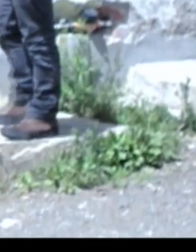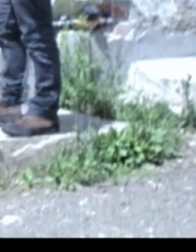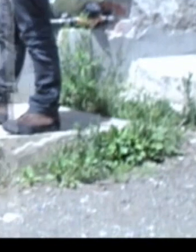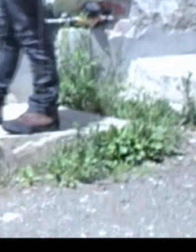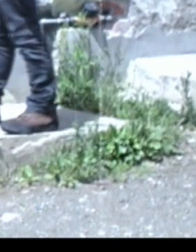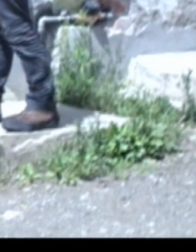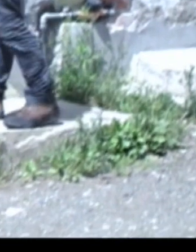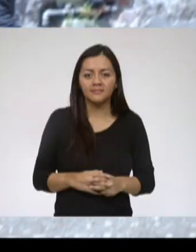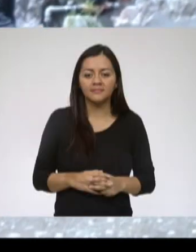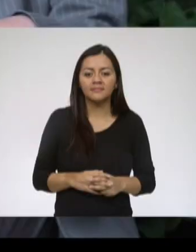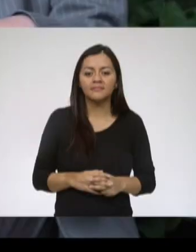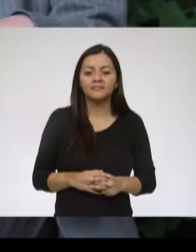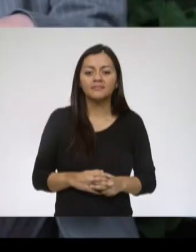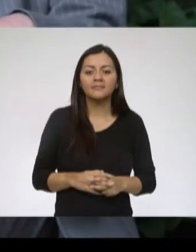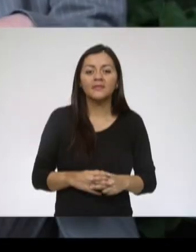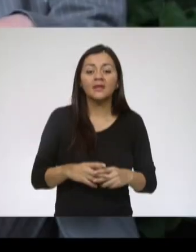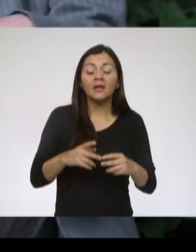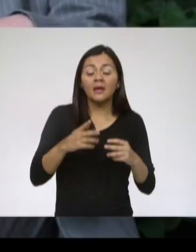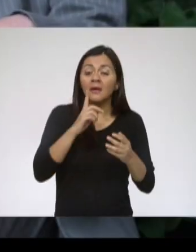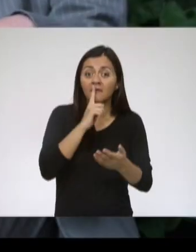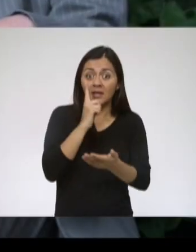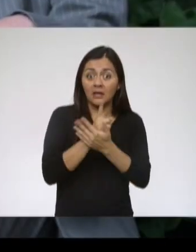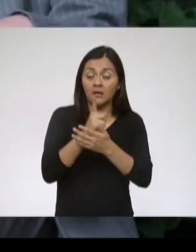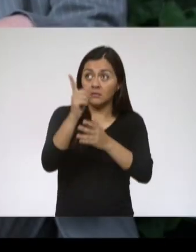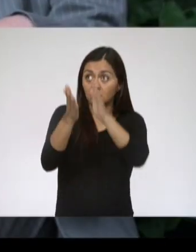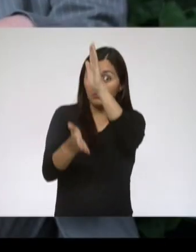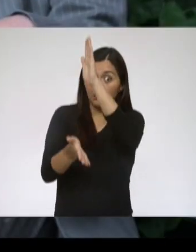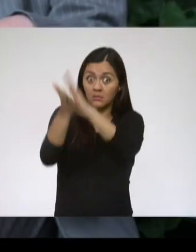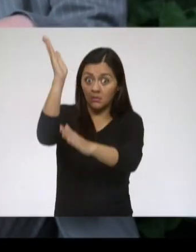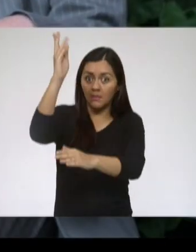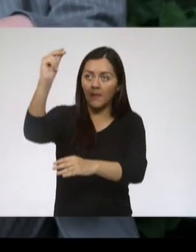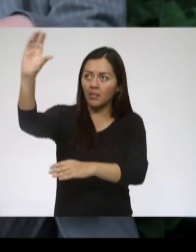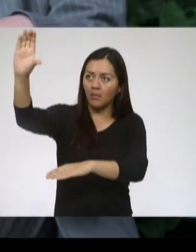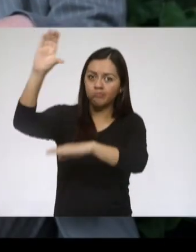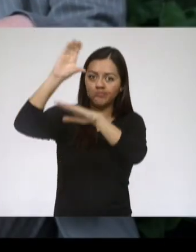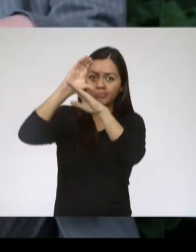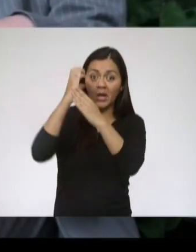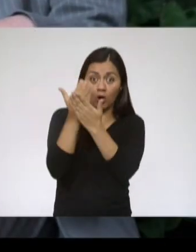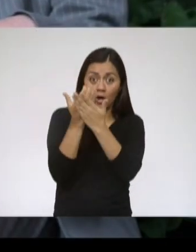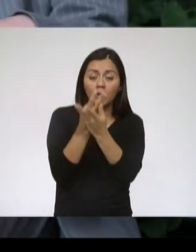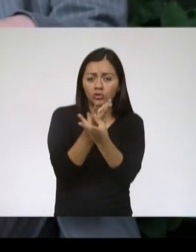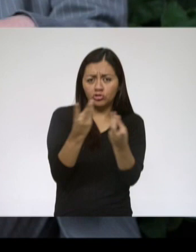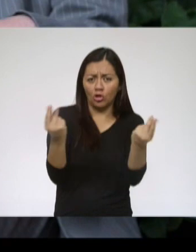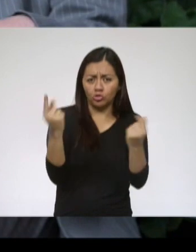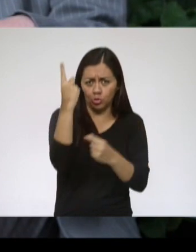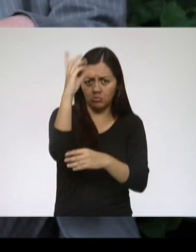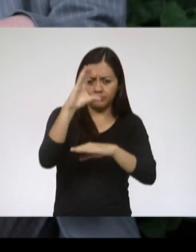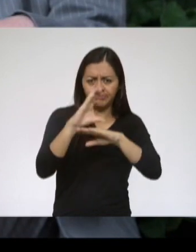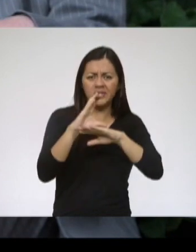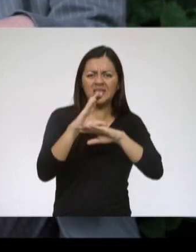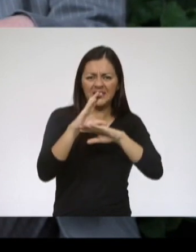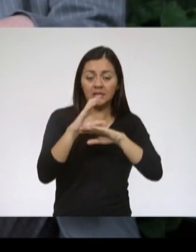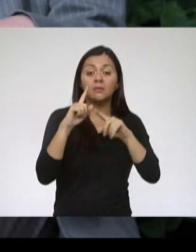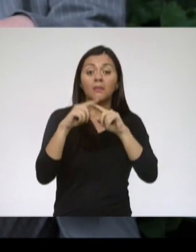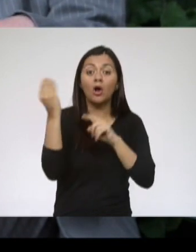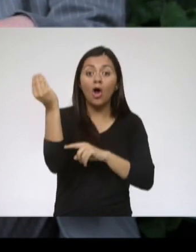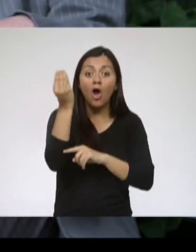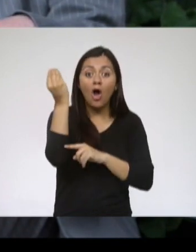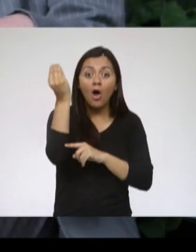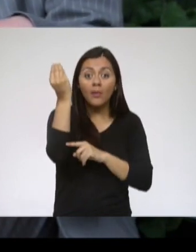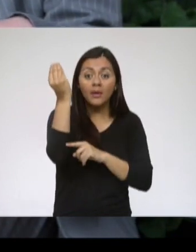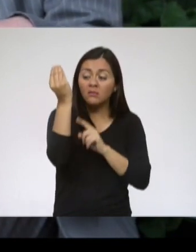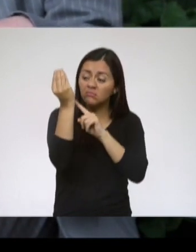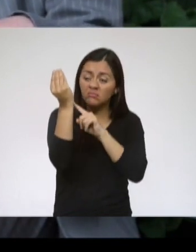Si bien se soluciona un problema económico, el problema es que los adolescentes sienten que han